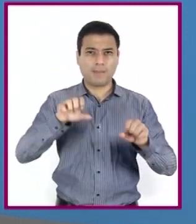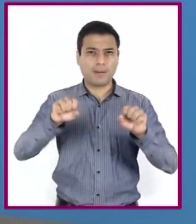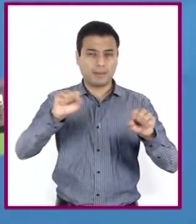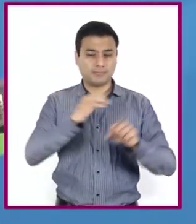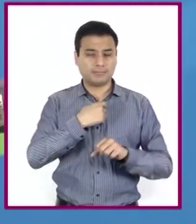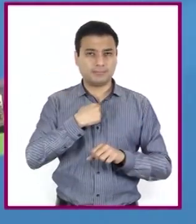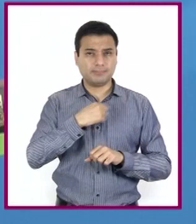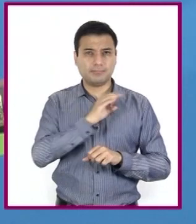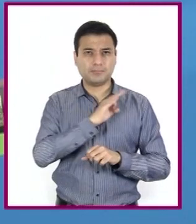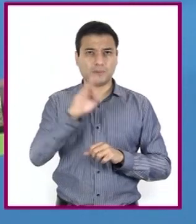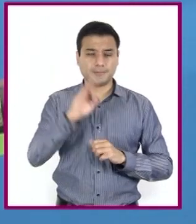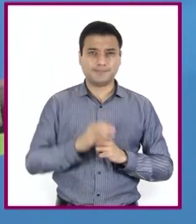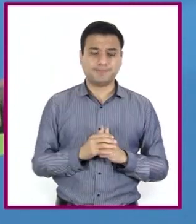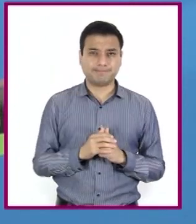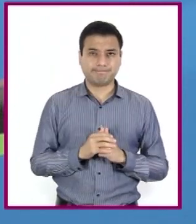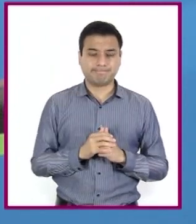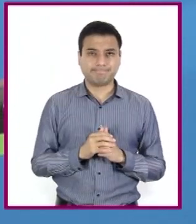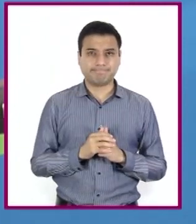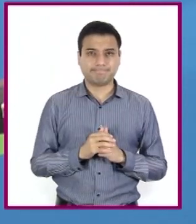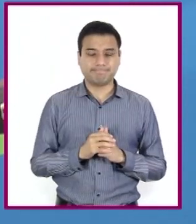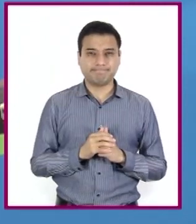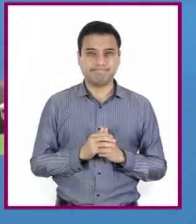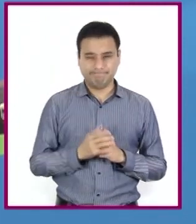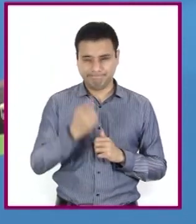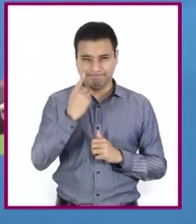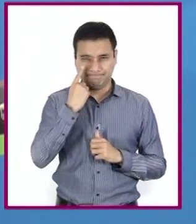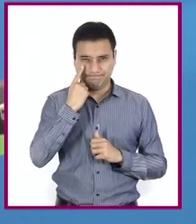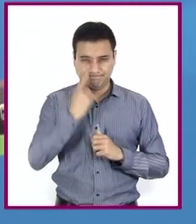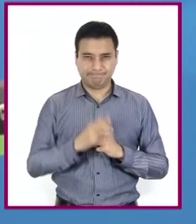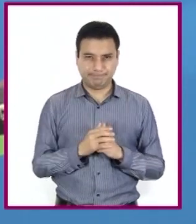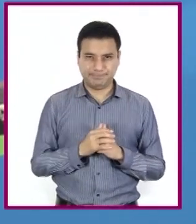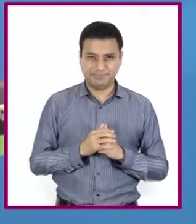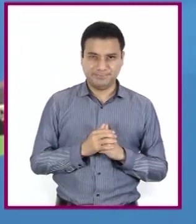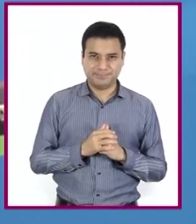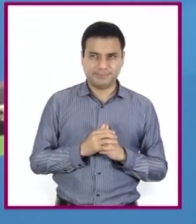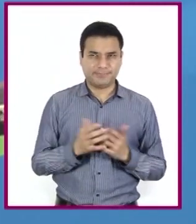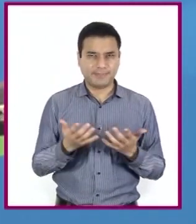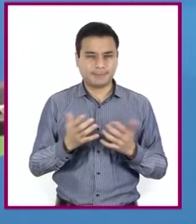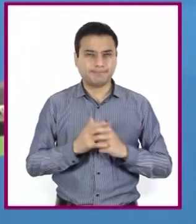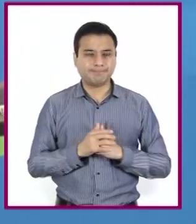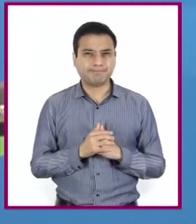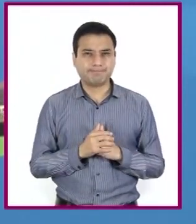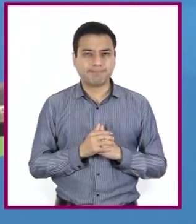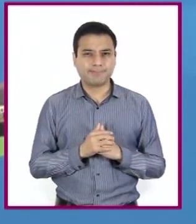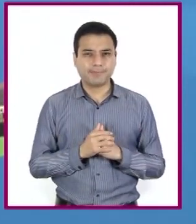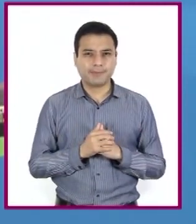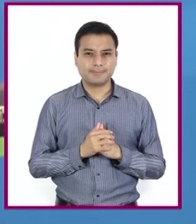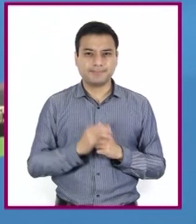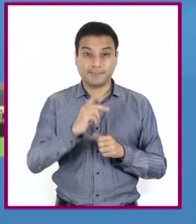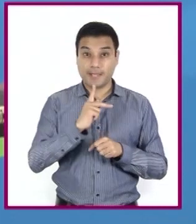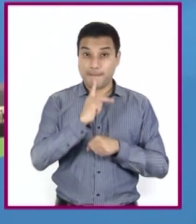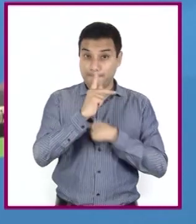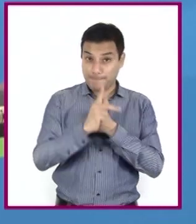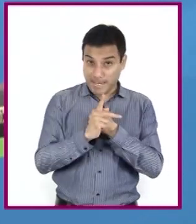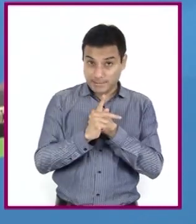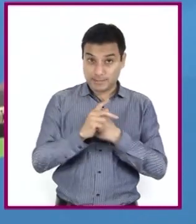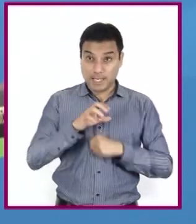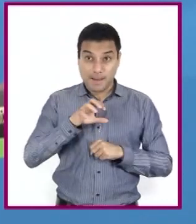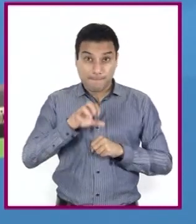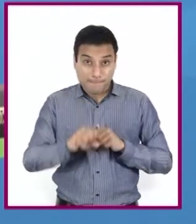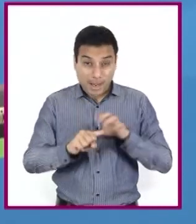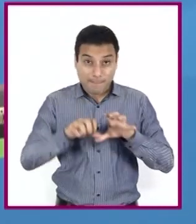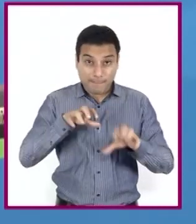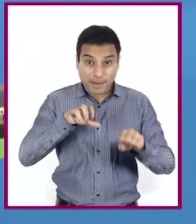mundo. Para conocer un poco más sobre las causas y consecuencias sociales y culturales